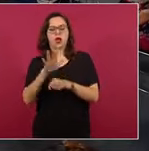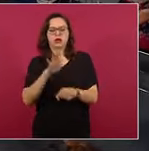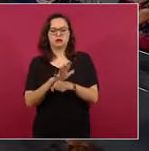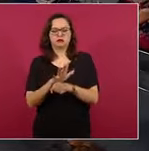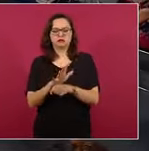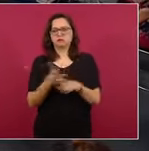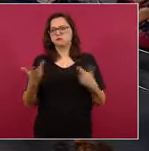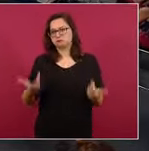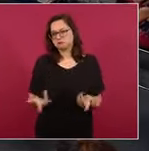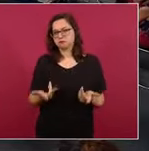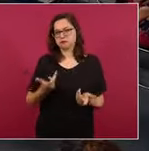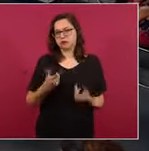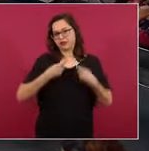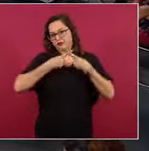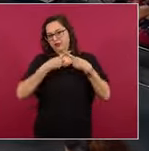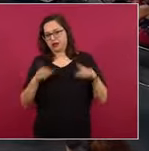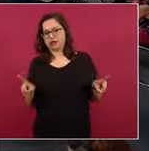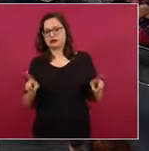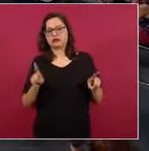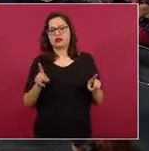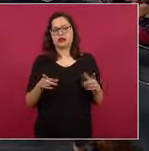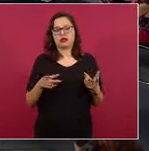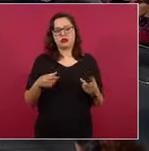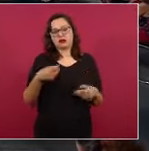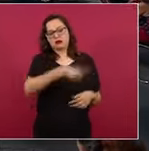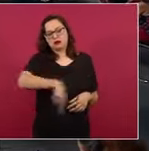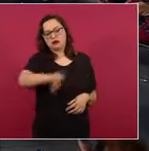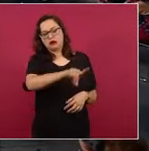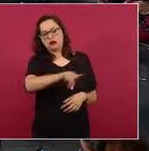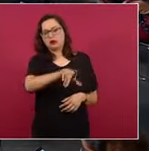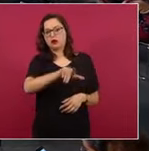¿no?, al extranjero,